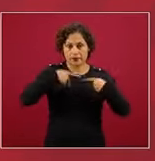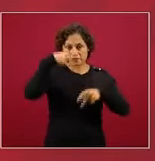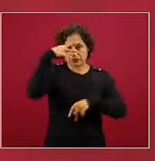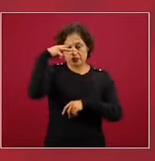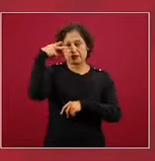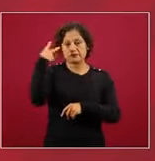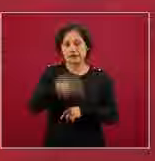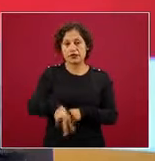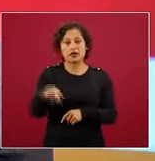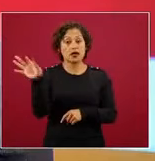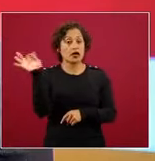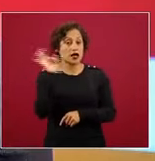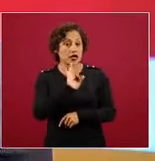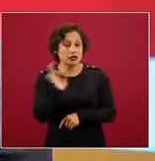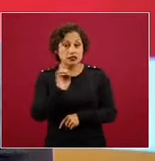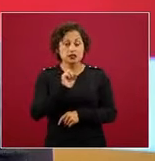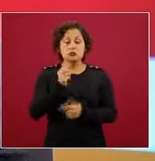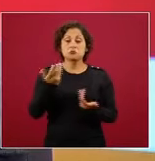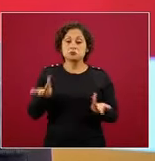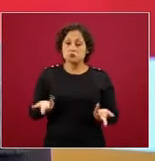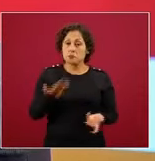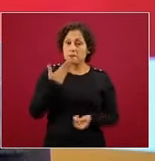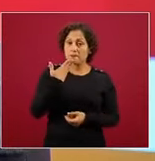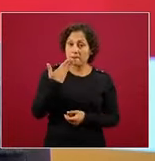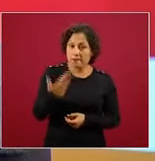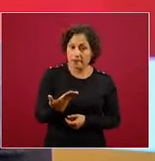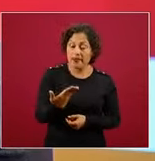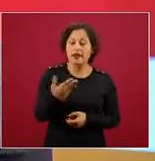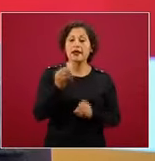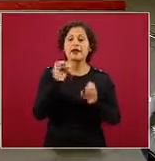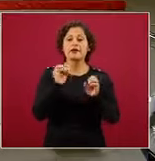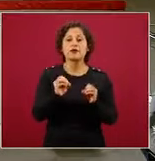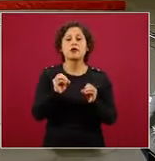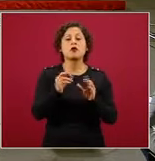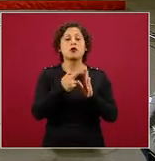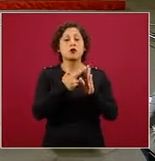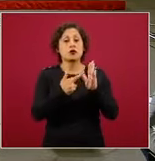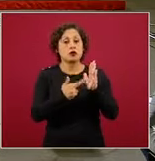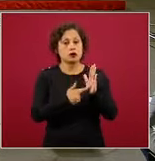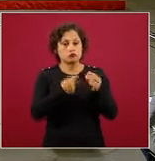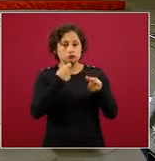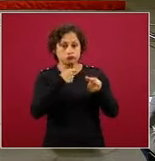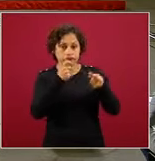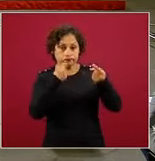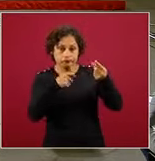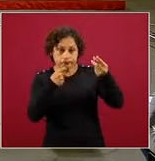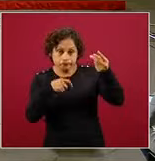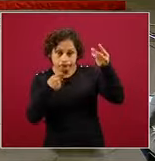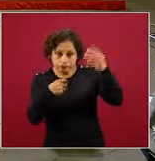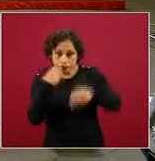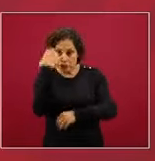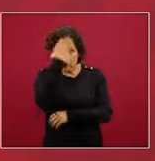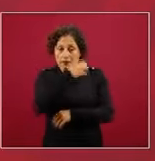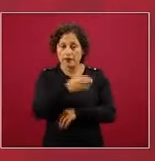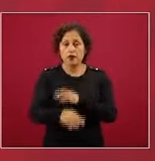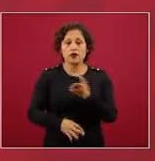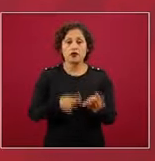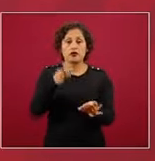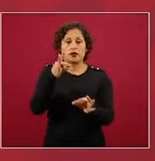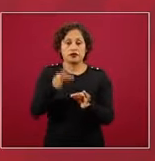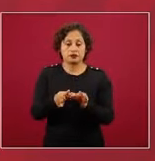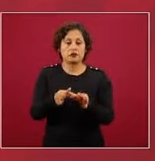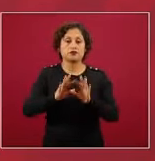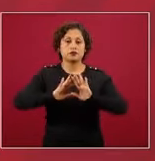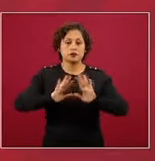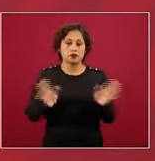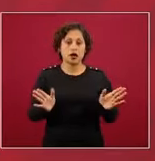resultar positivas y de demostrar todos los componentes que la vacuna debe de tener desarrollados y